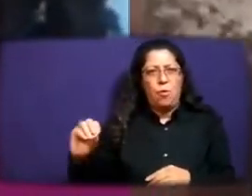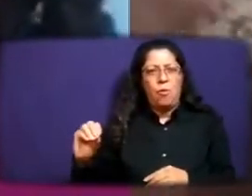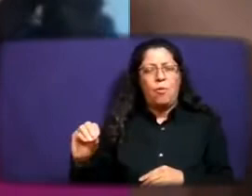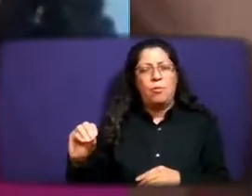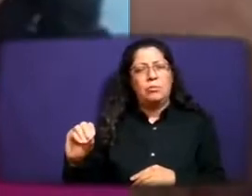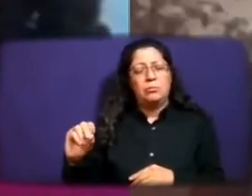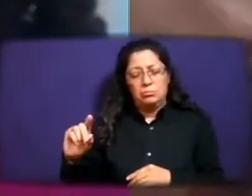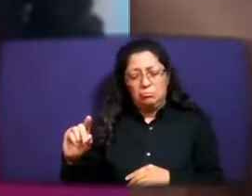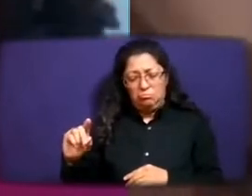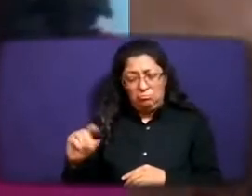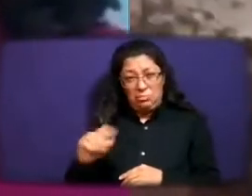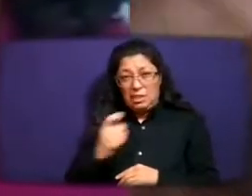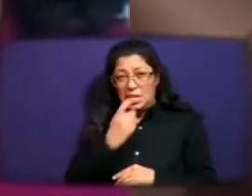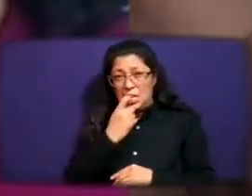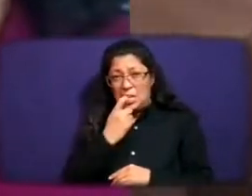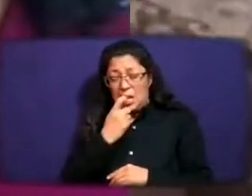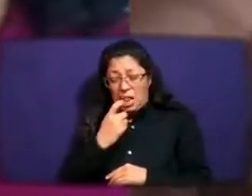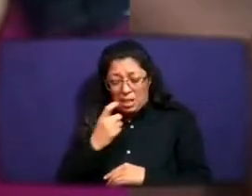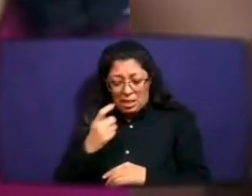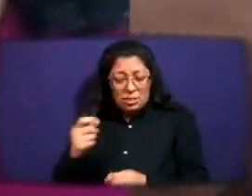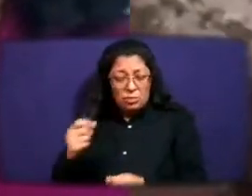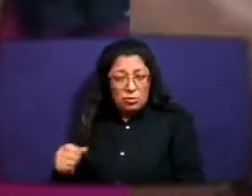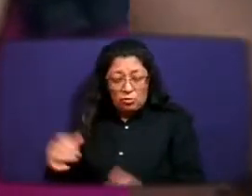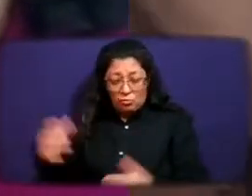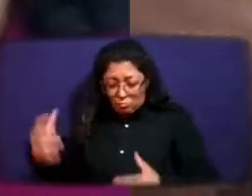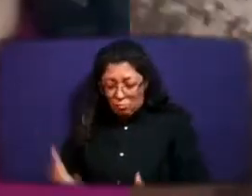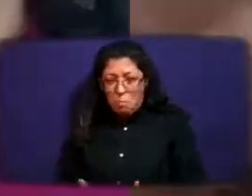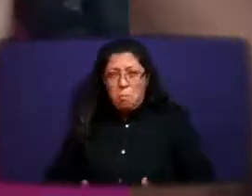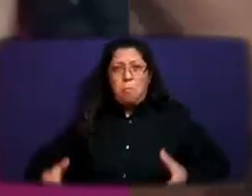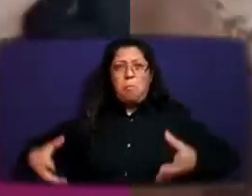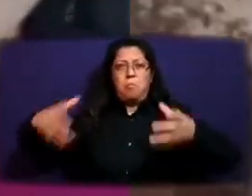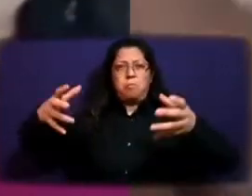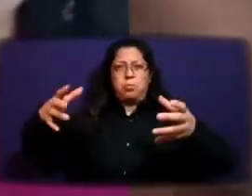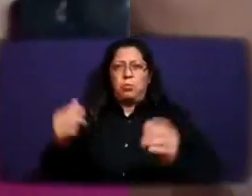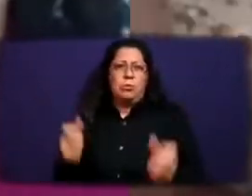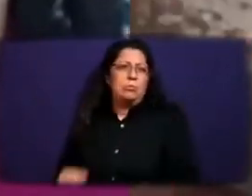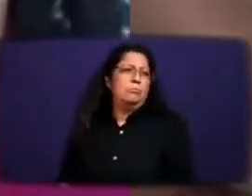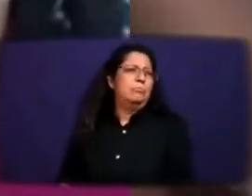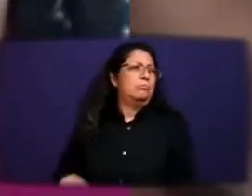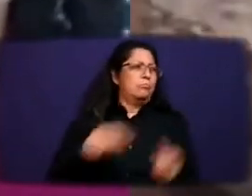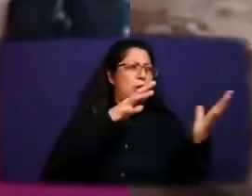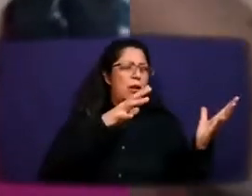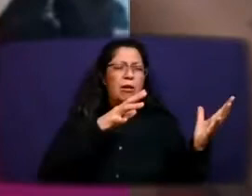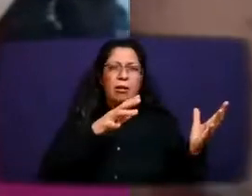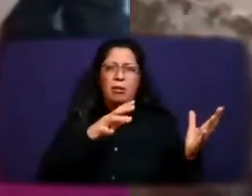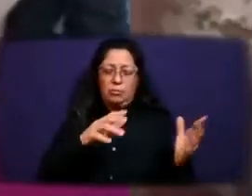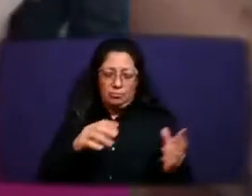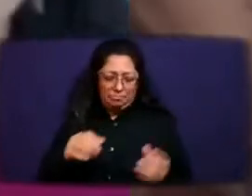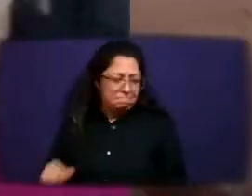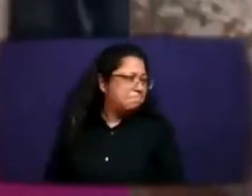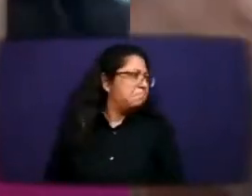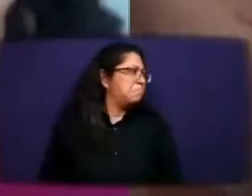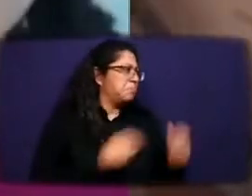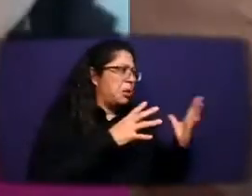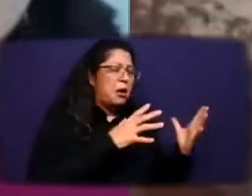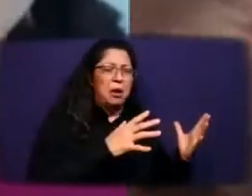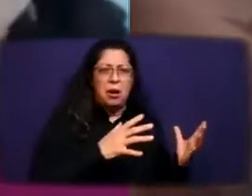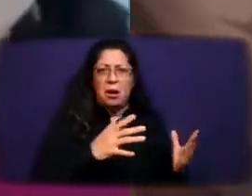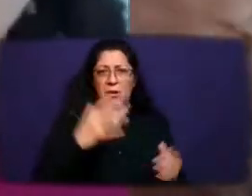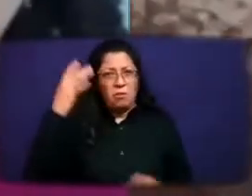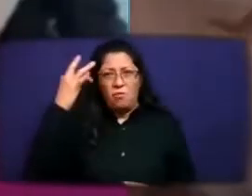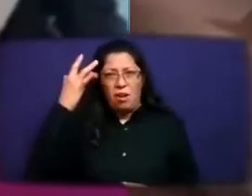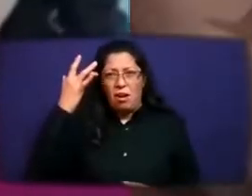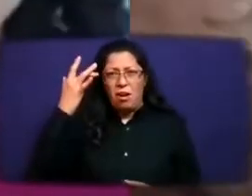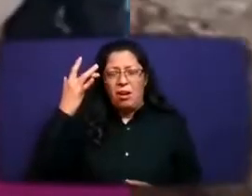Desecha barriles y barriles de vidrio quebrado para que podamos crecer